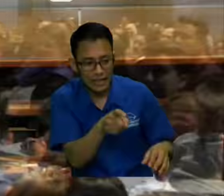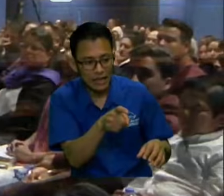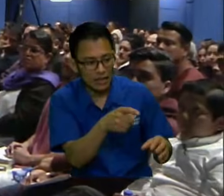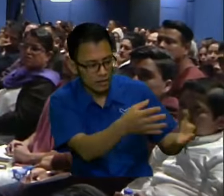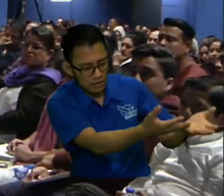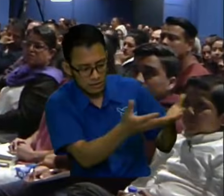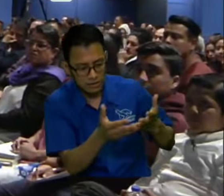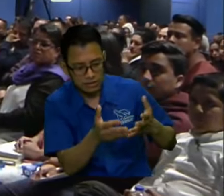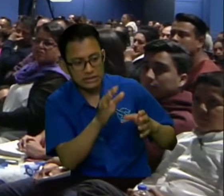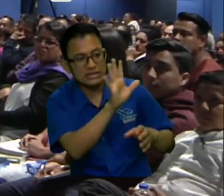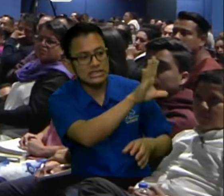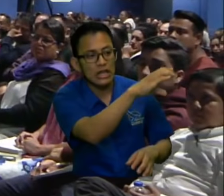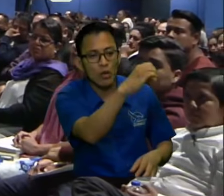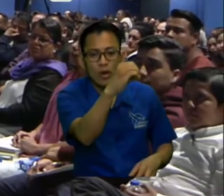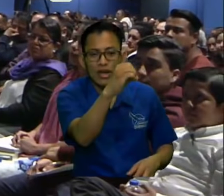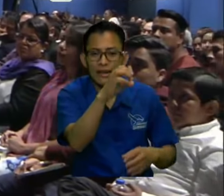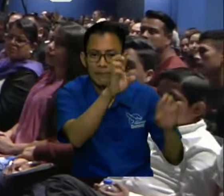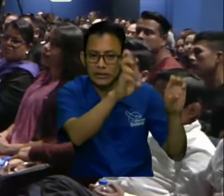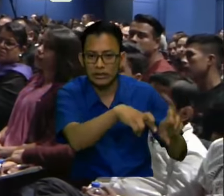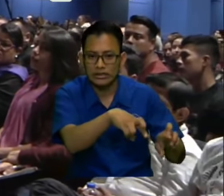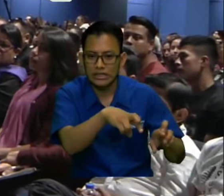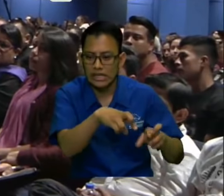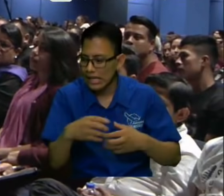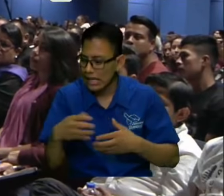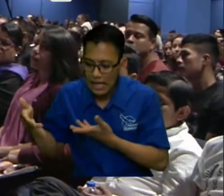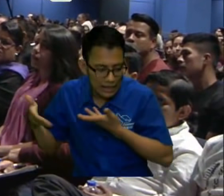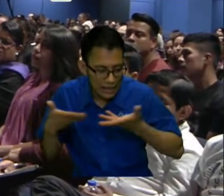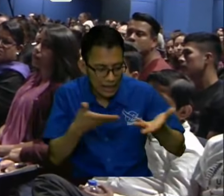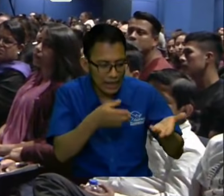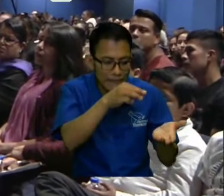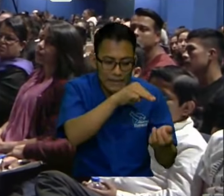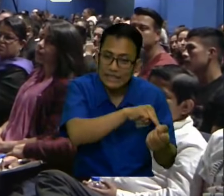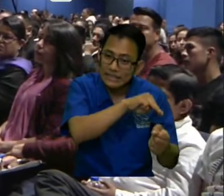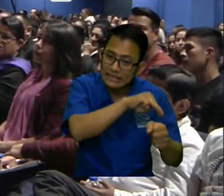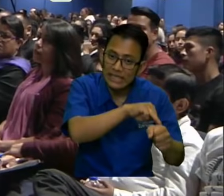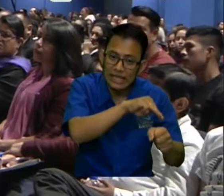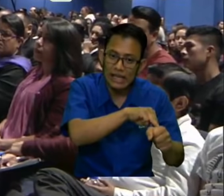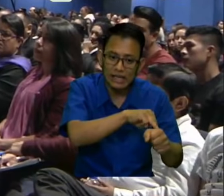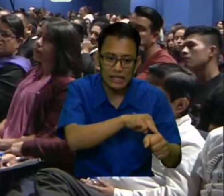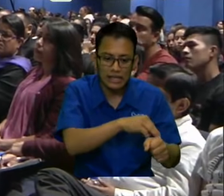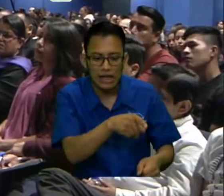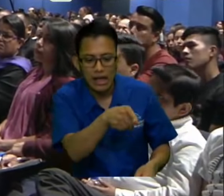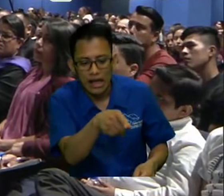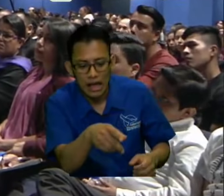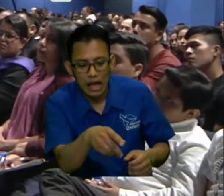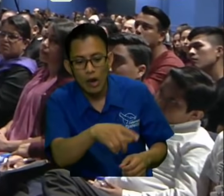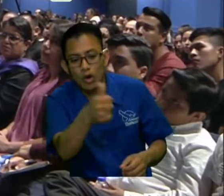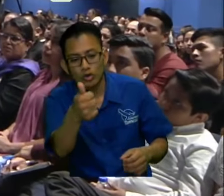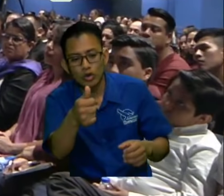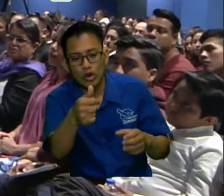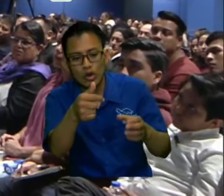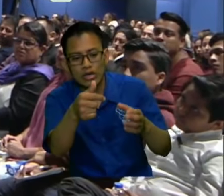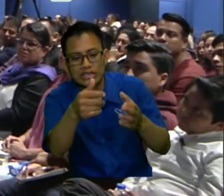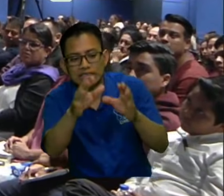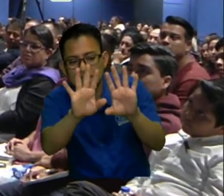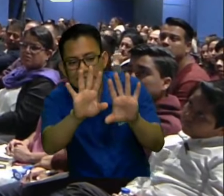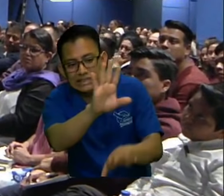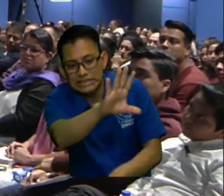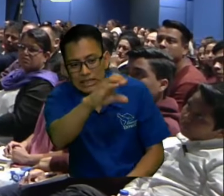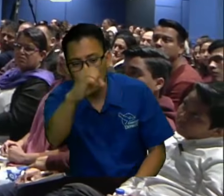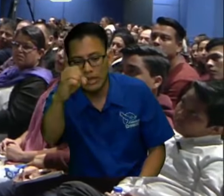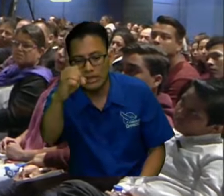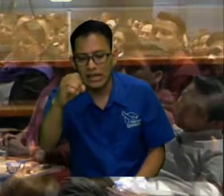la sustancia activa de esas pastillas de cristomicina. Y a los otros 50 les da unas pastillas idénticas, solo que